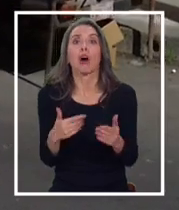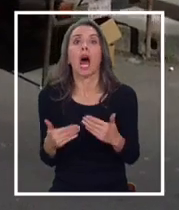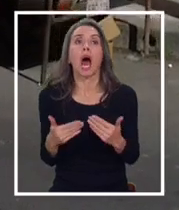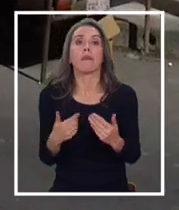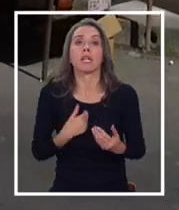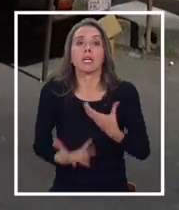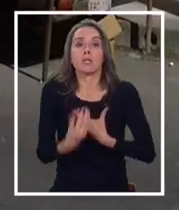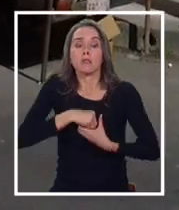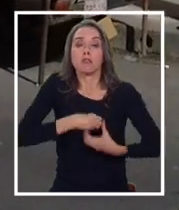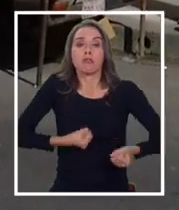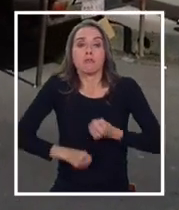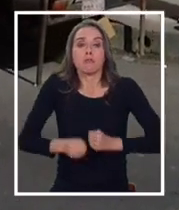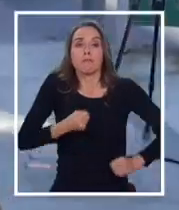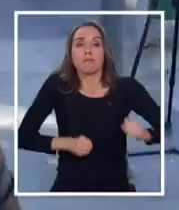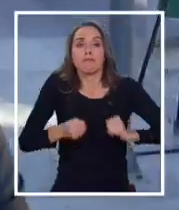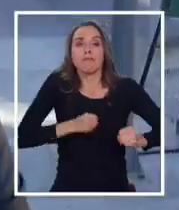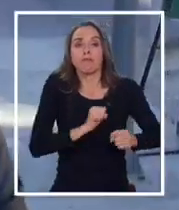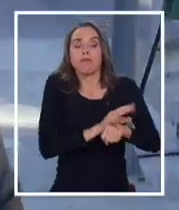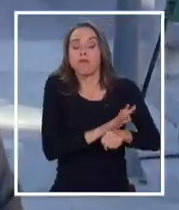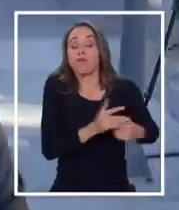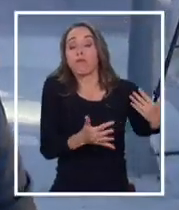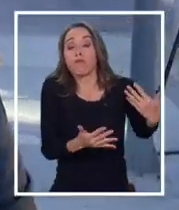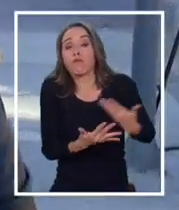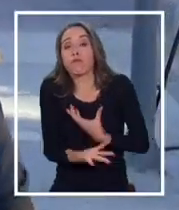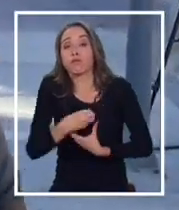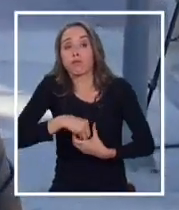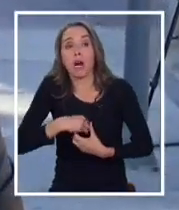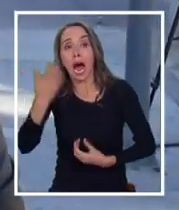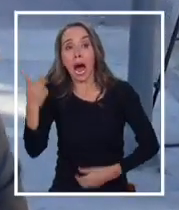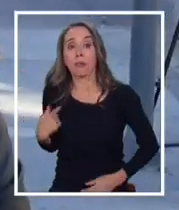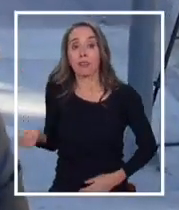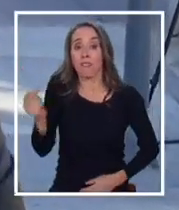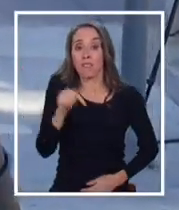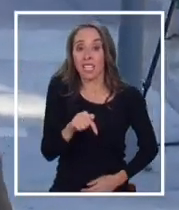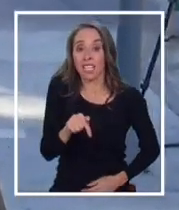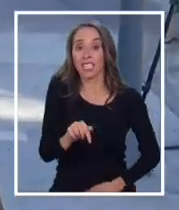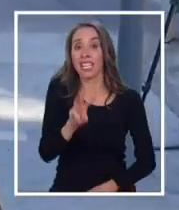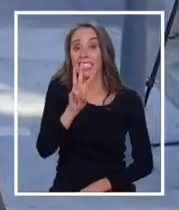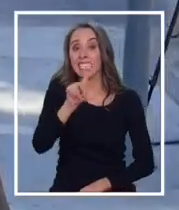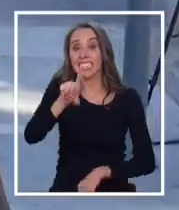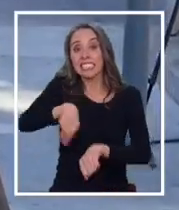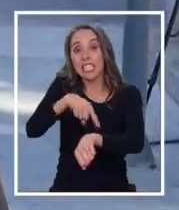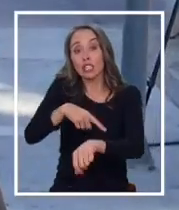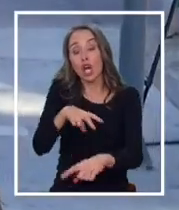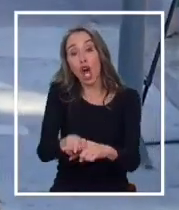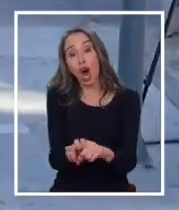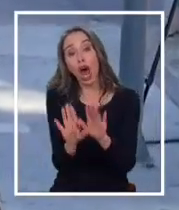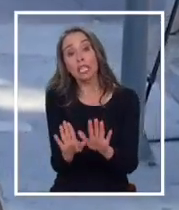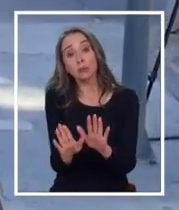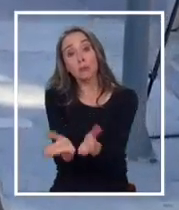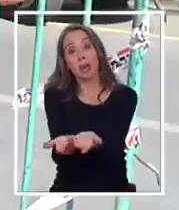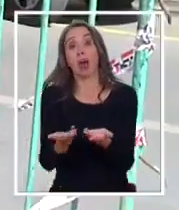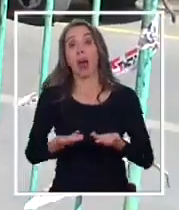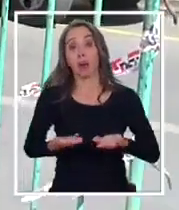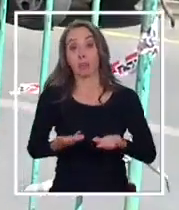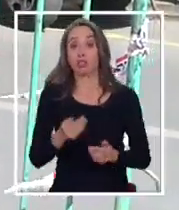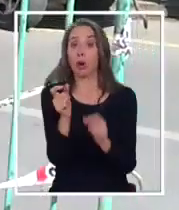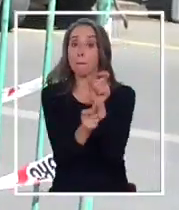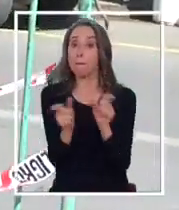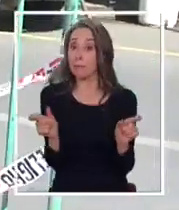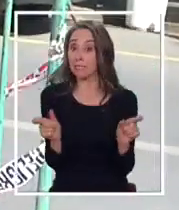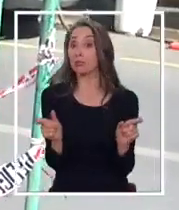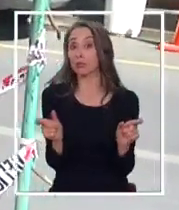ya está estresada con todo lo que está pasando. He venido anteriormente y estaba hasta 37 horas esperando para que nos atendieran. La gente